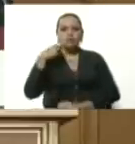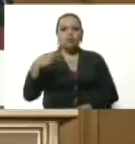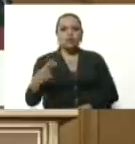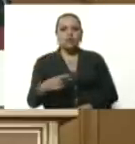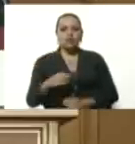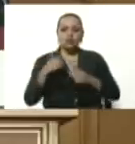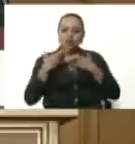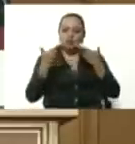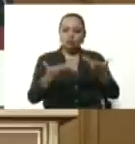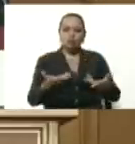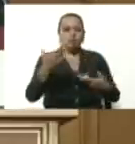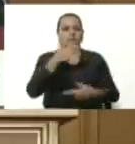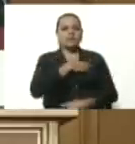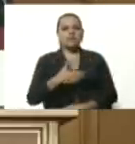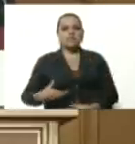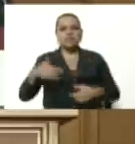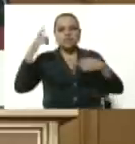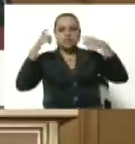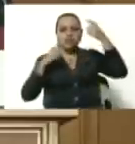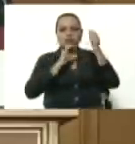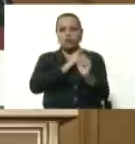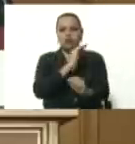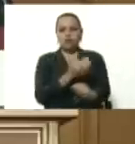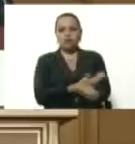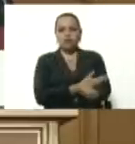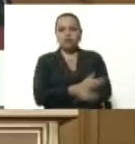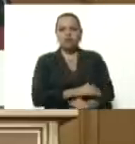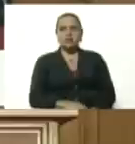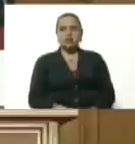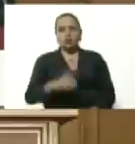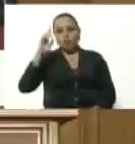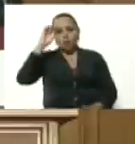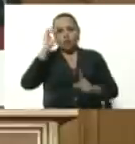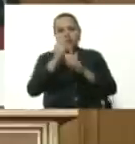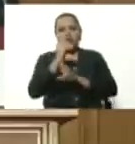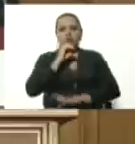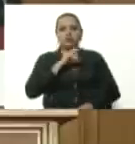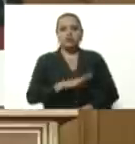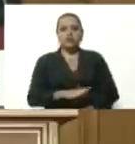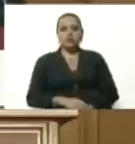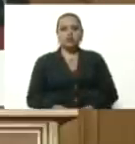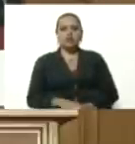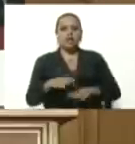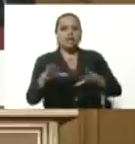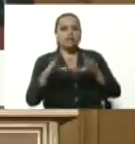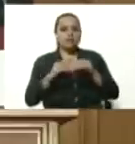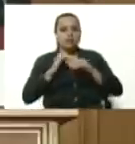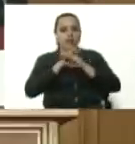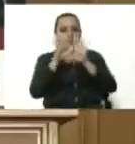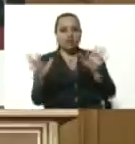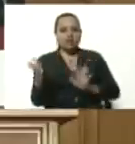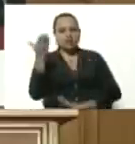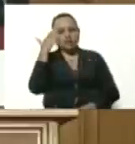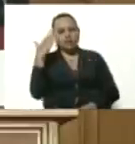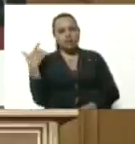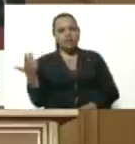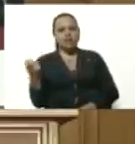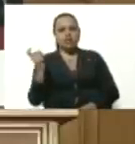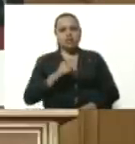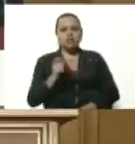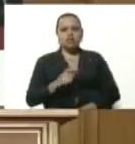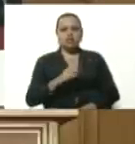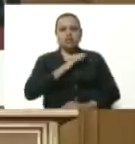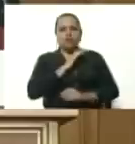dejó el comandante Chávez? Una fuerza con una meta histórica que cumplir clara, sabemos qué es lo que nos corresponde. Y